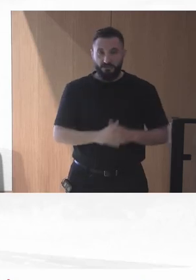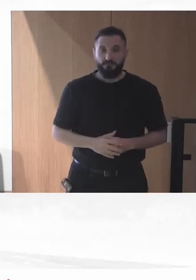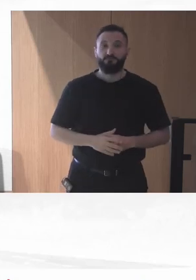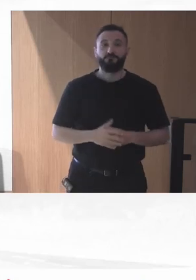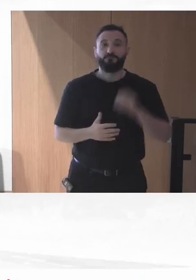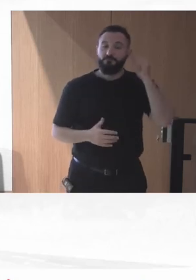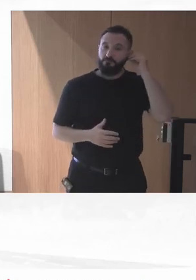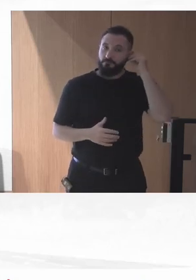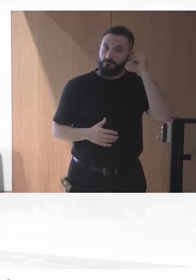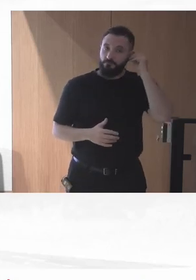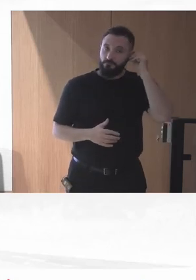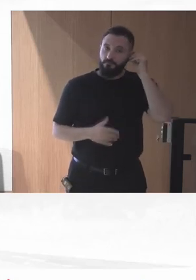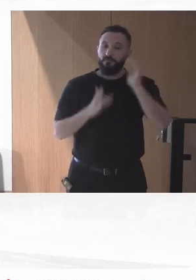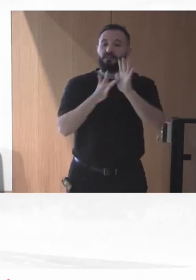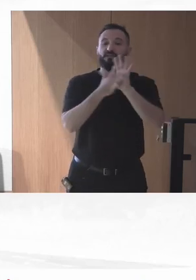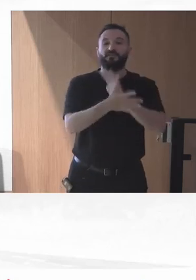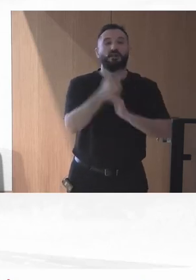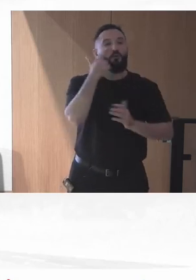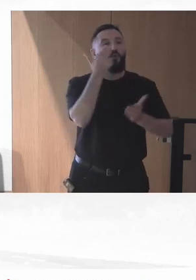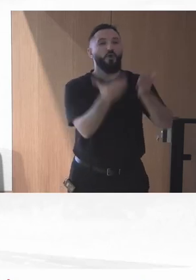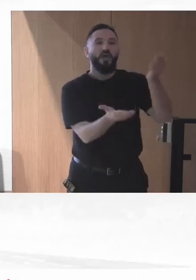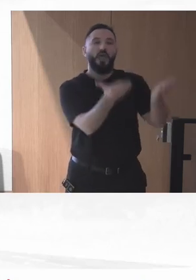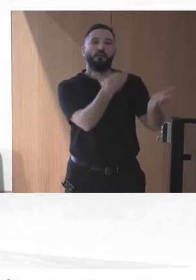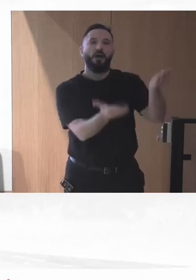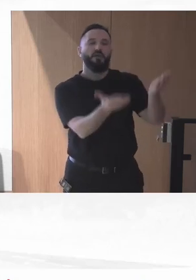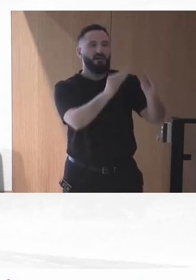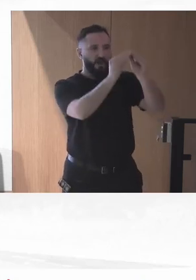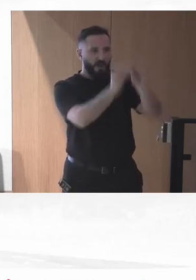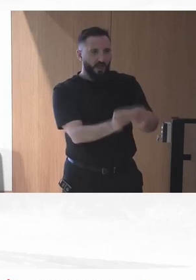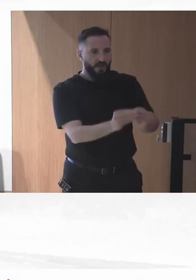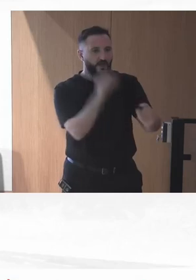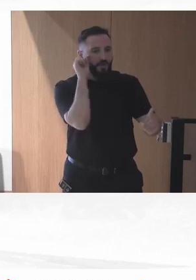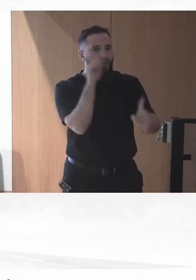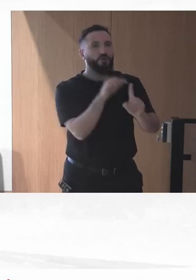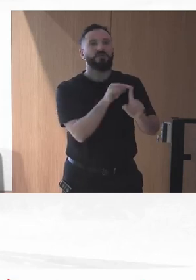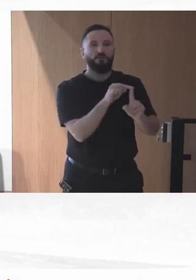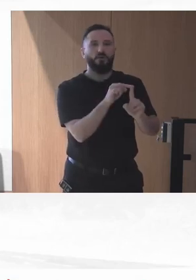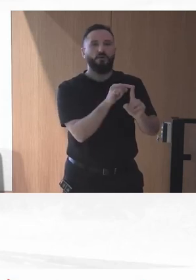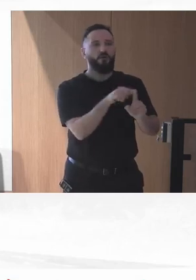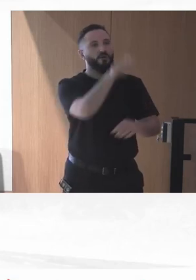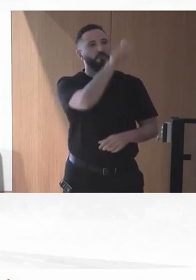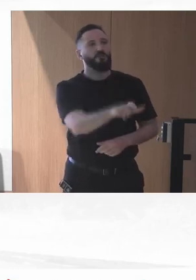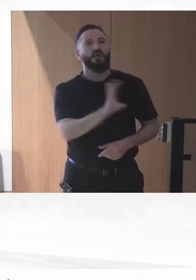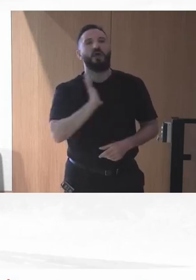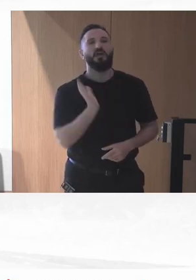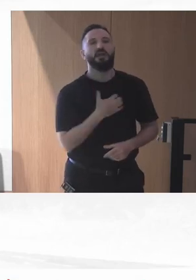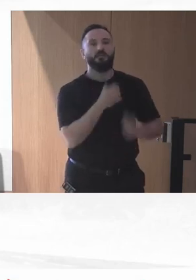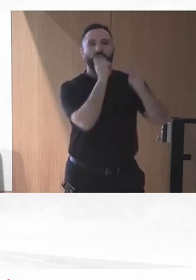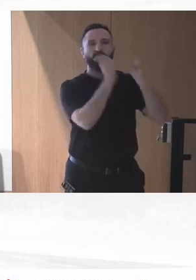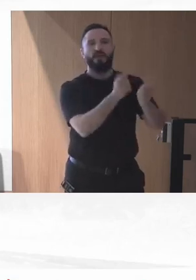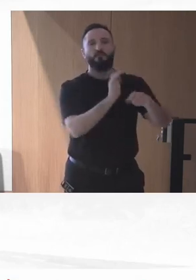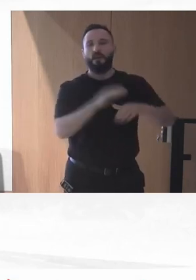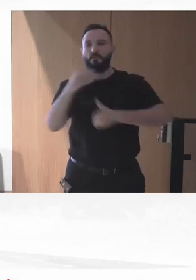decir, las evaluaciones se llevan a cabo para inhabilitar a esta persona para participar